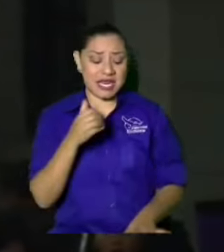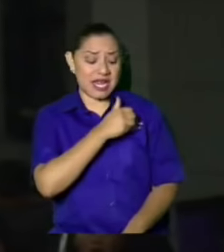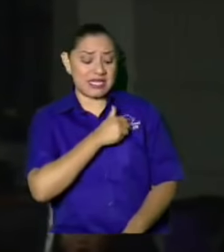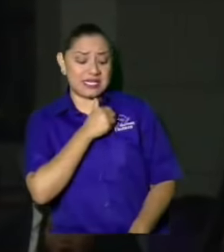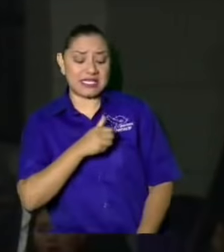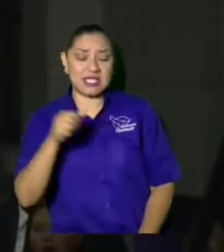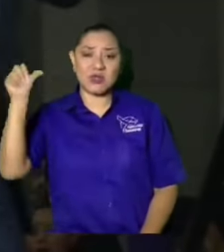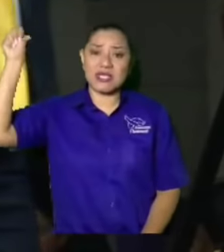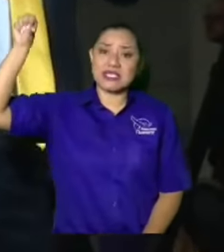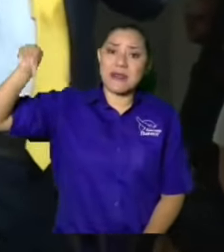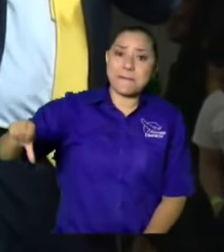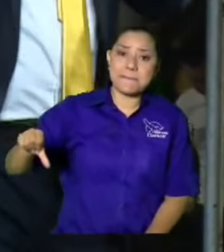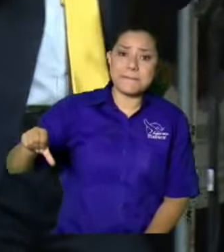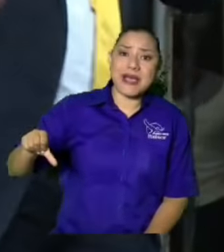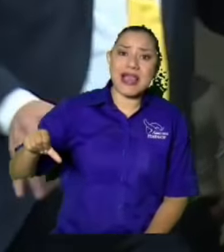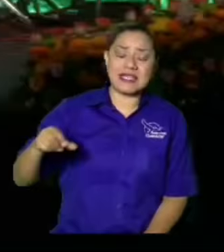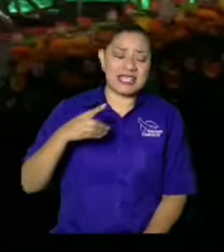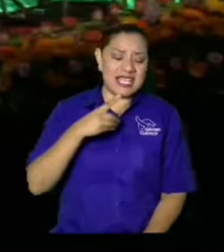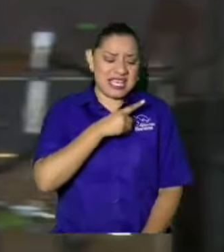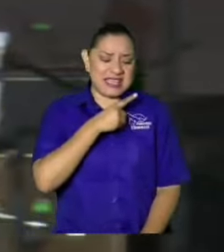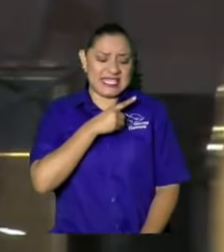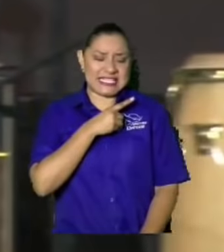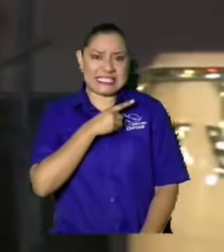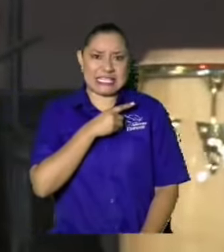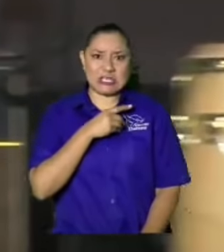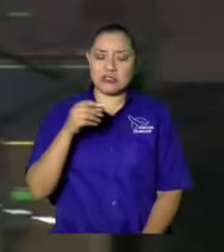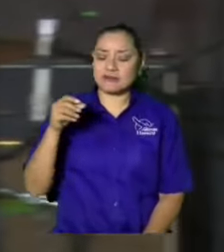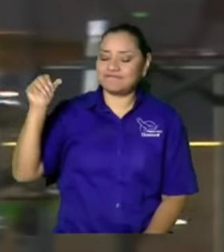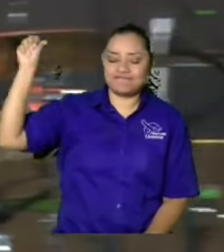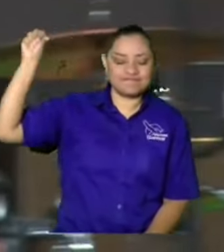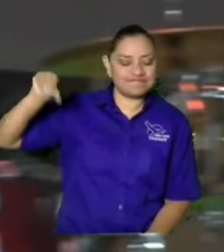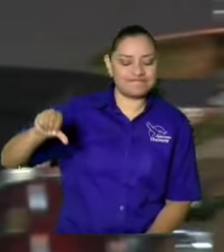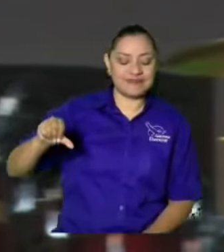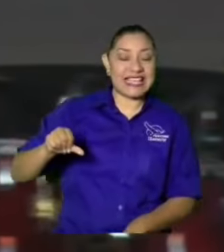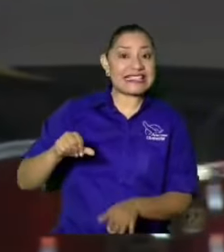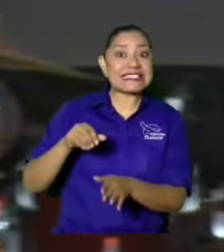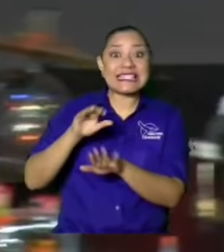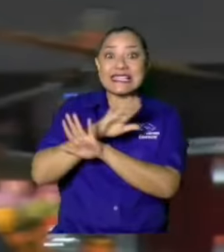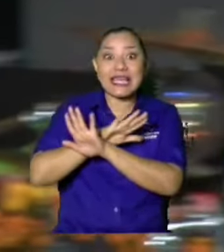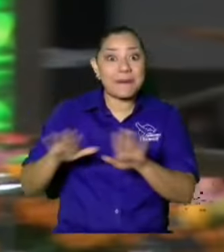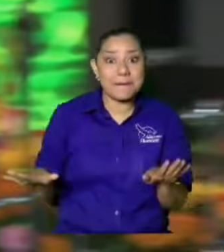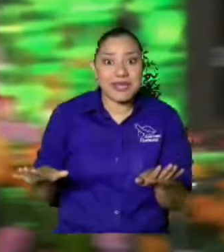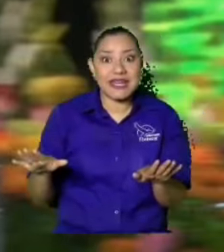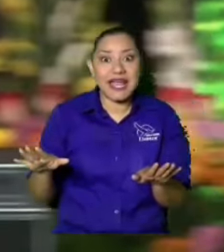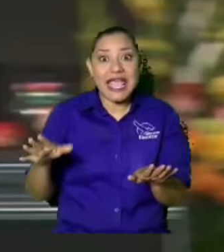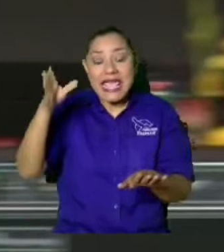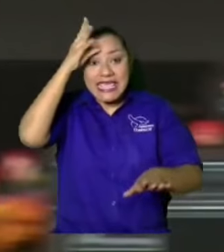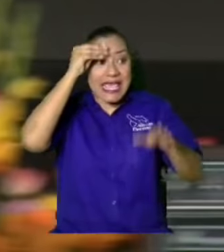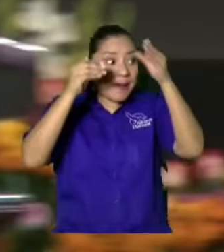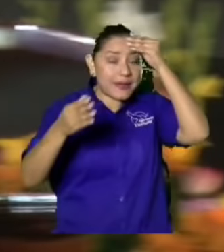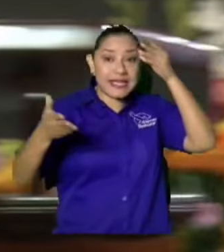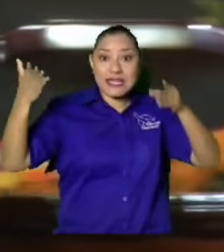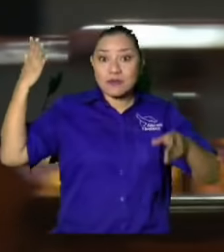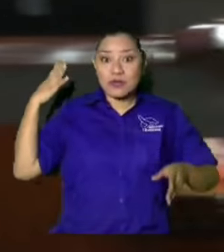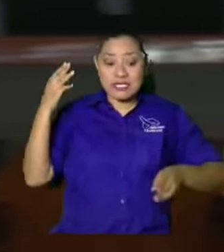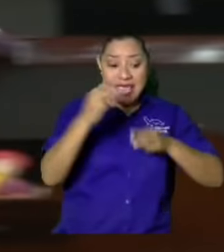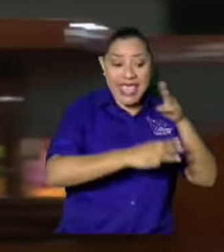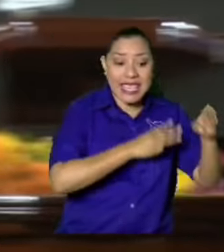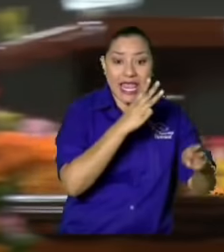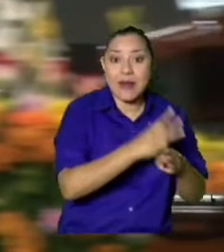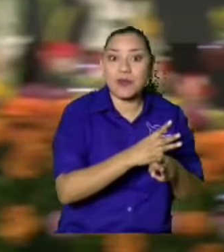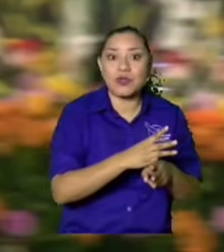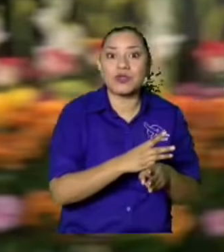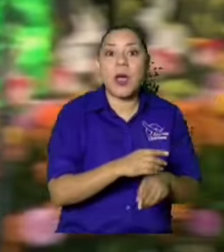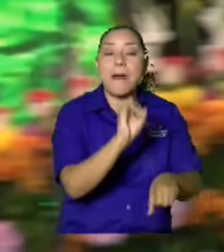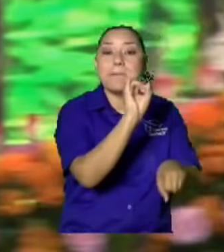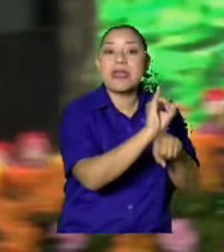actitudes, se acaban aquellos deseos malos, hermano, que aprendimos en Egipto. No, la iglesia está para subir,